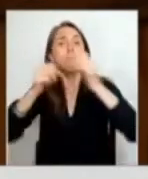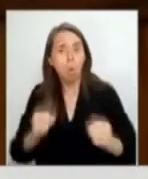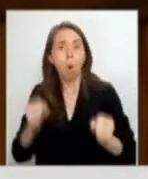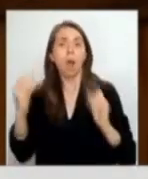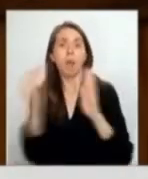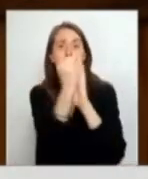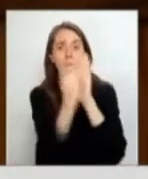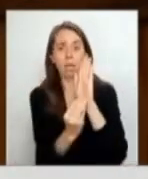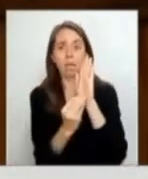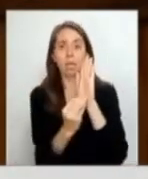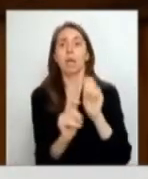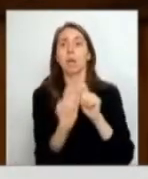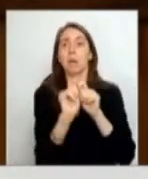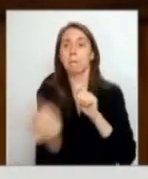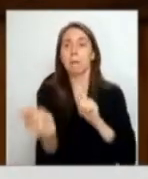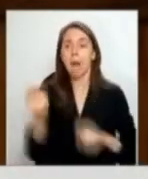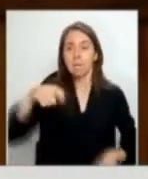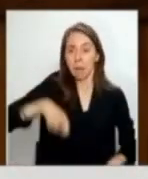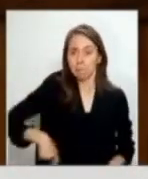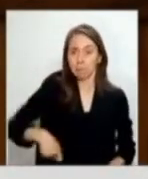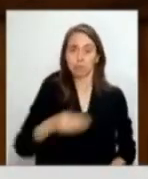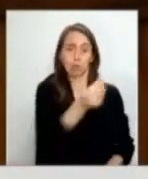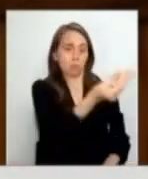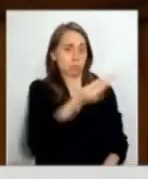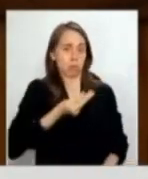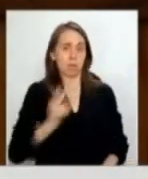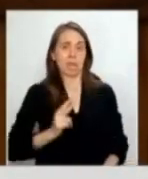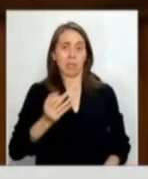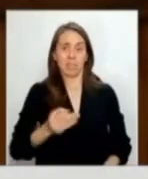pagar pensiones dignas ya.